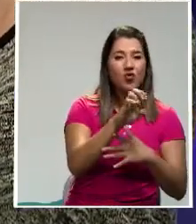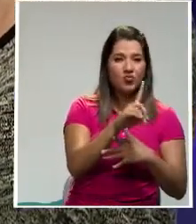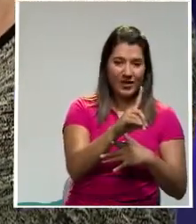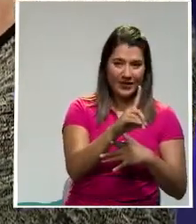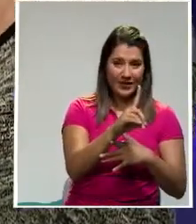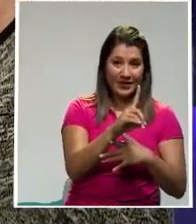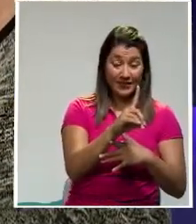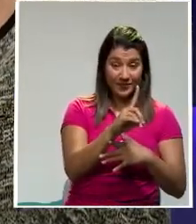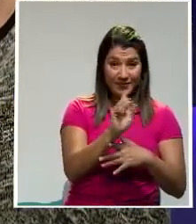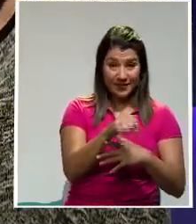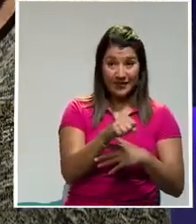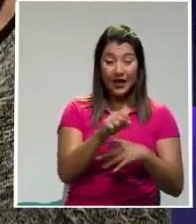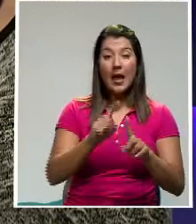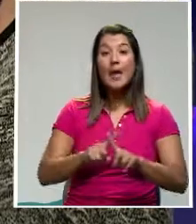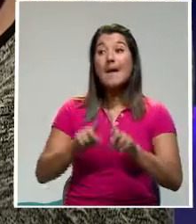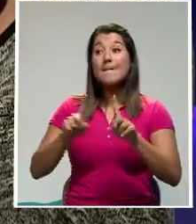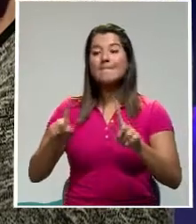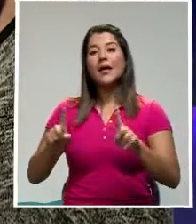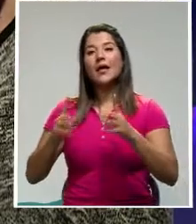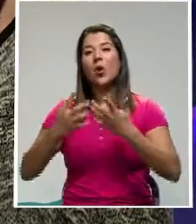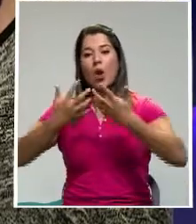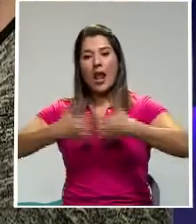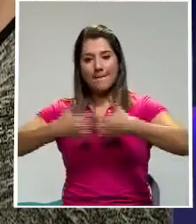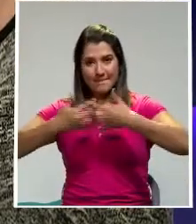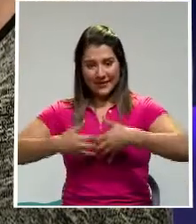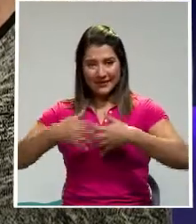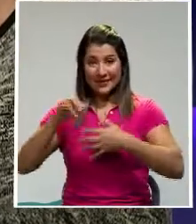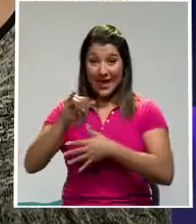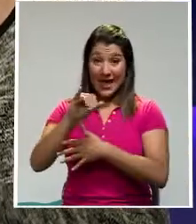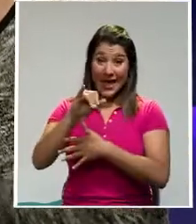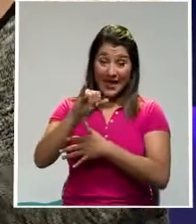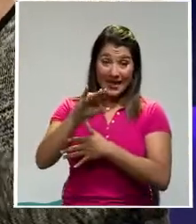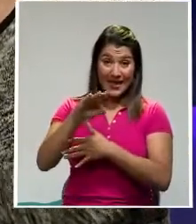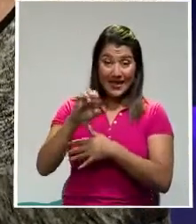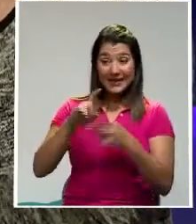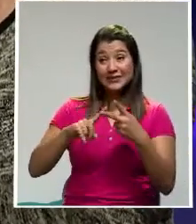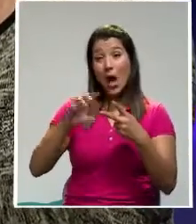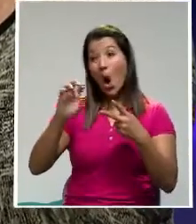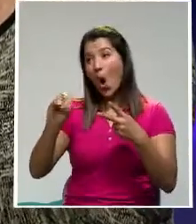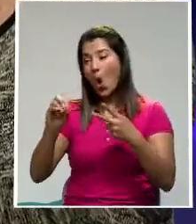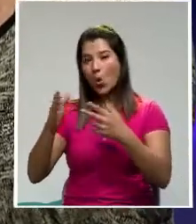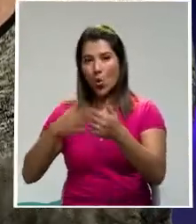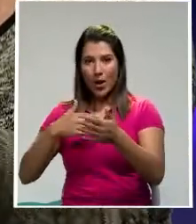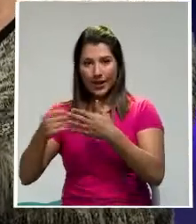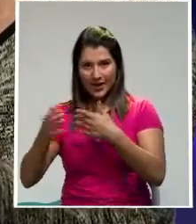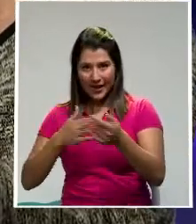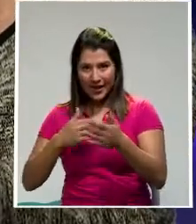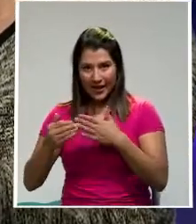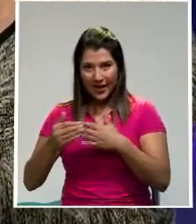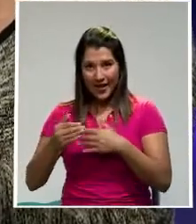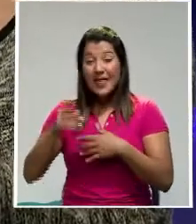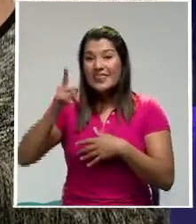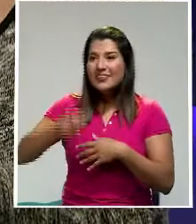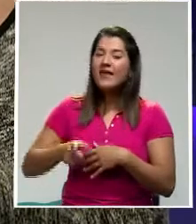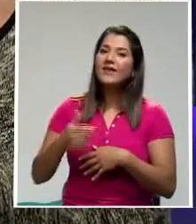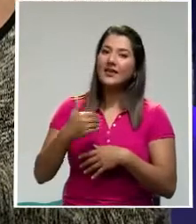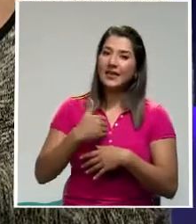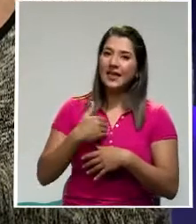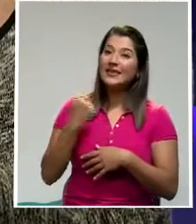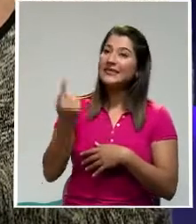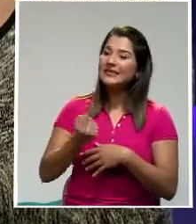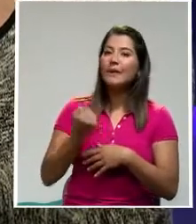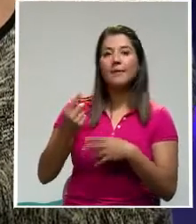empresa distribuidora, seamos nosotros o sea cualquiera, tiene que tener la disponibilidad de esa energía y eso tiene un